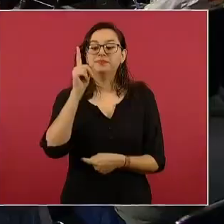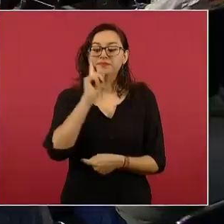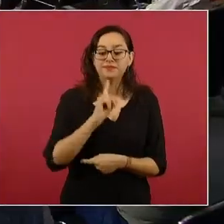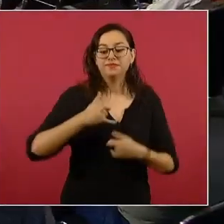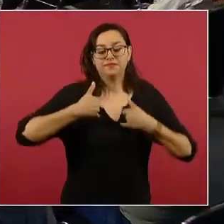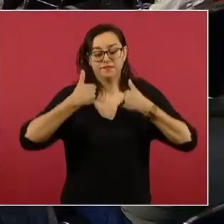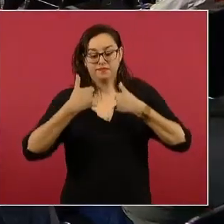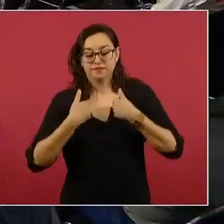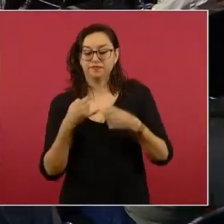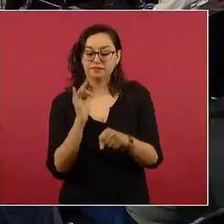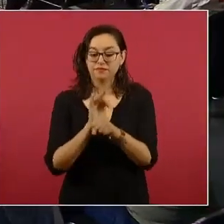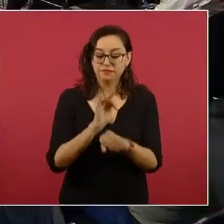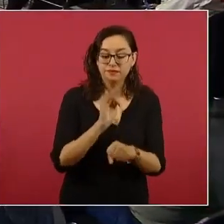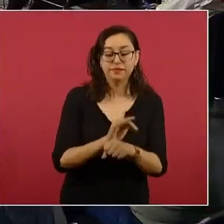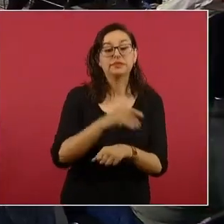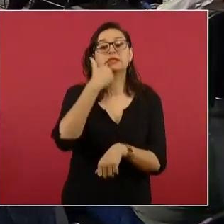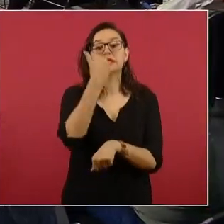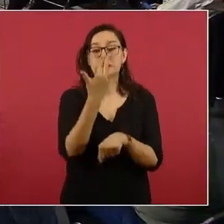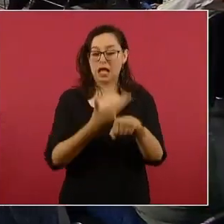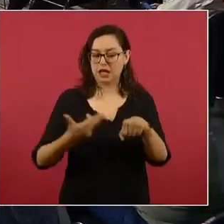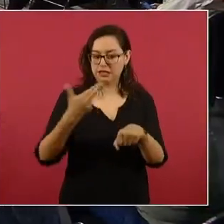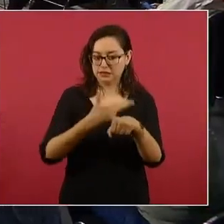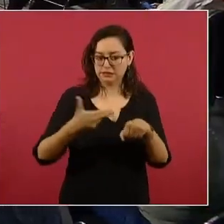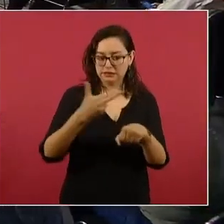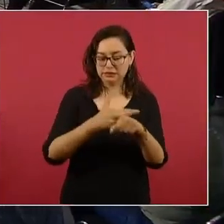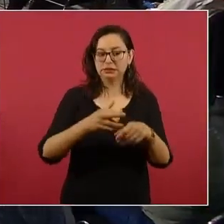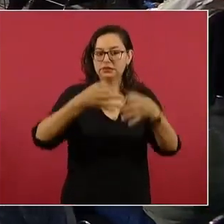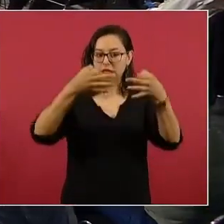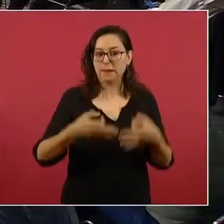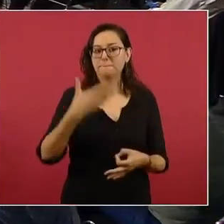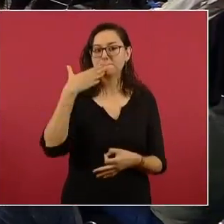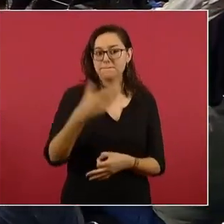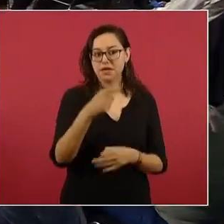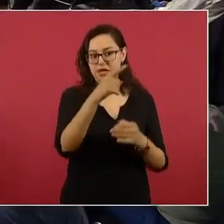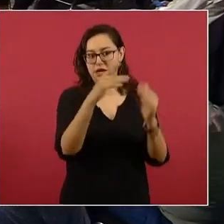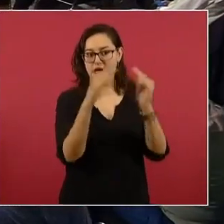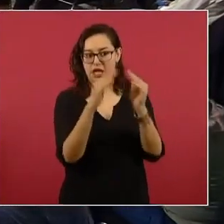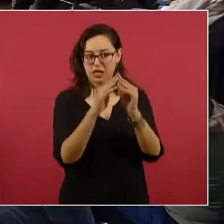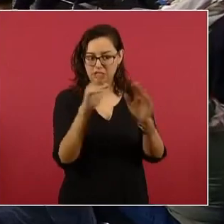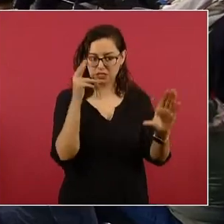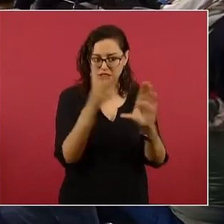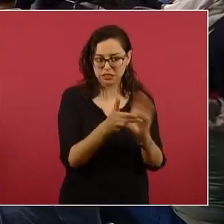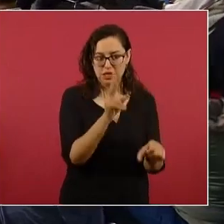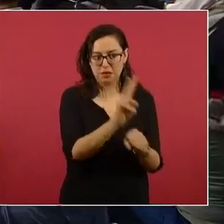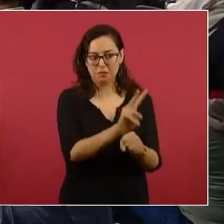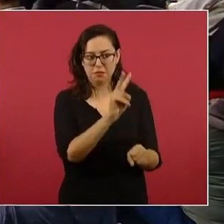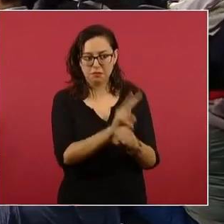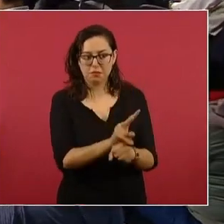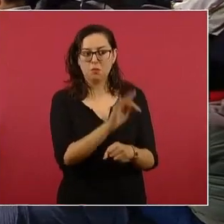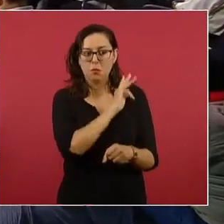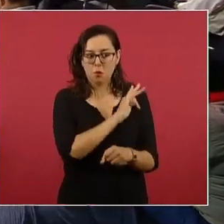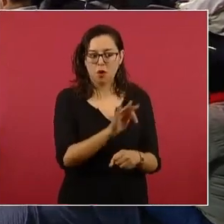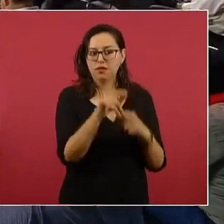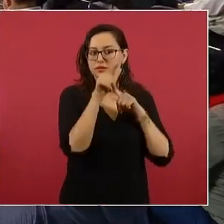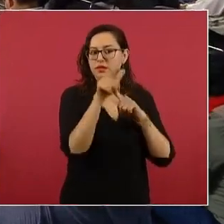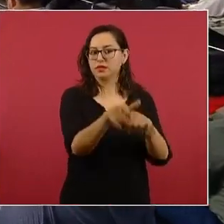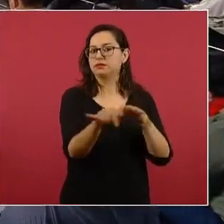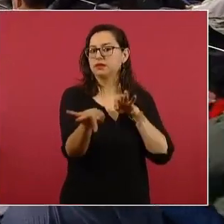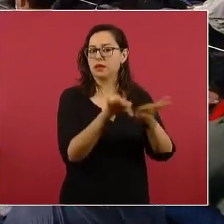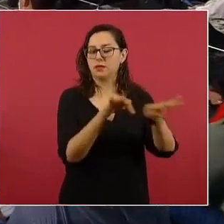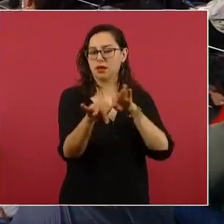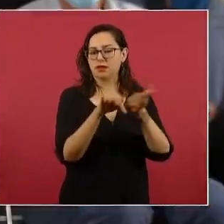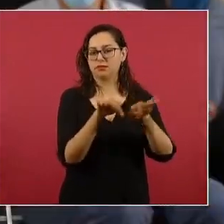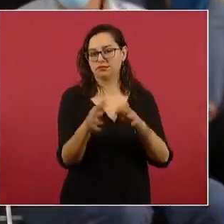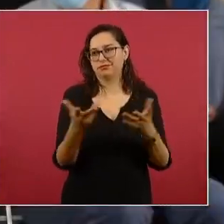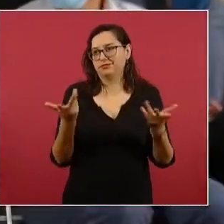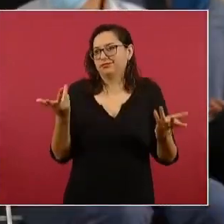buscando regularizar estos refugios y con ello pues lo que se permitiría es que sigan operando, y esto es lo que se